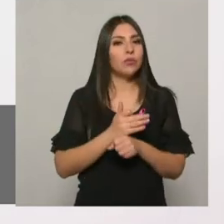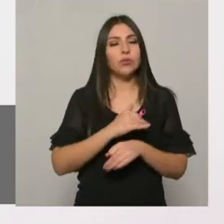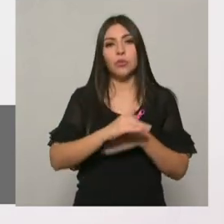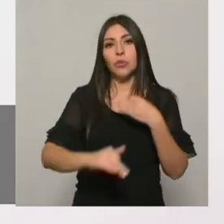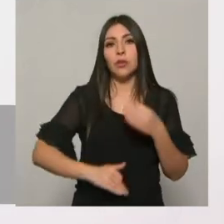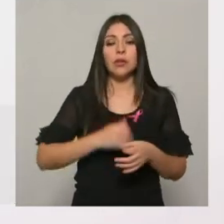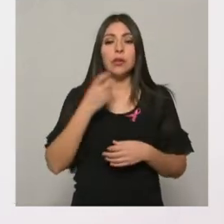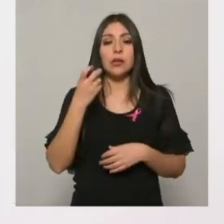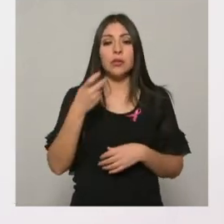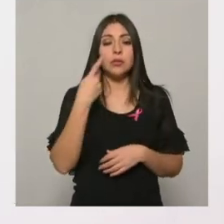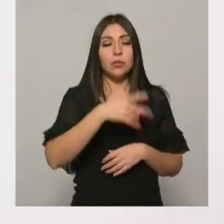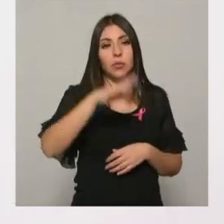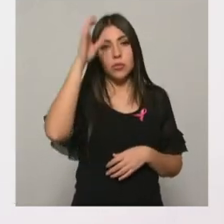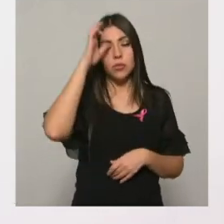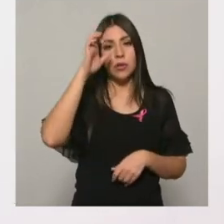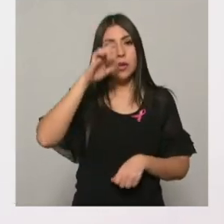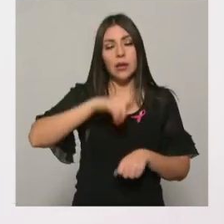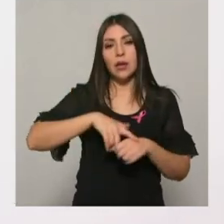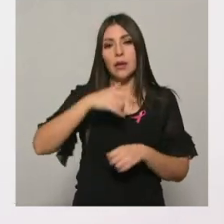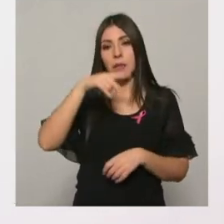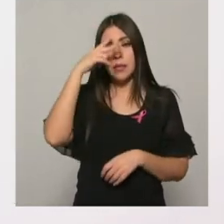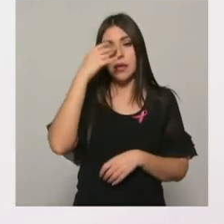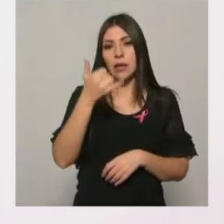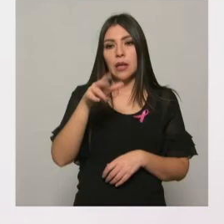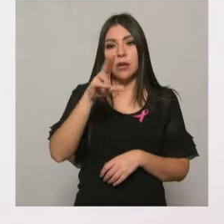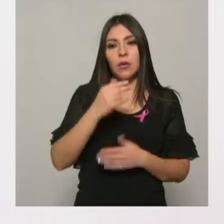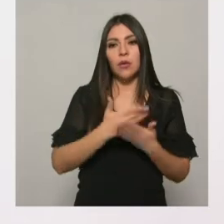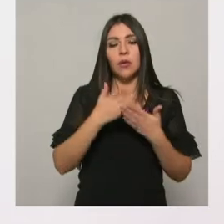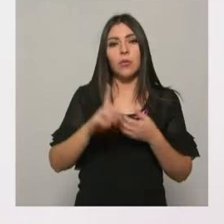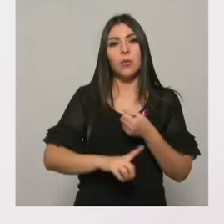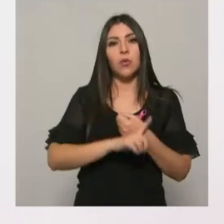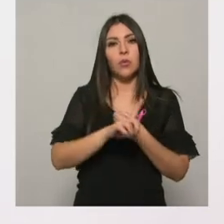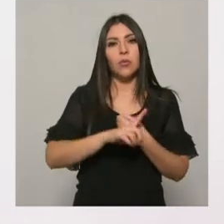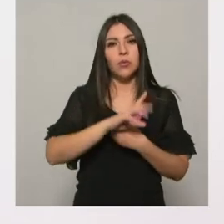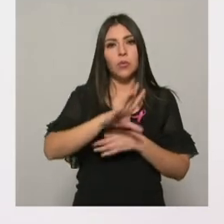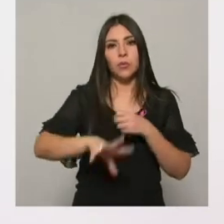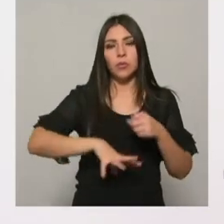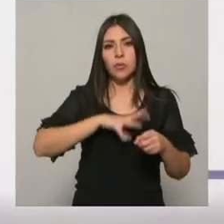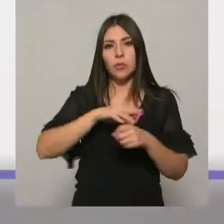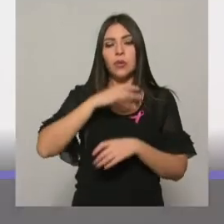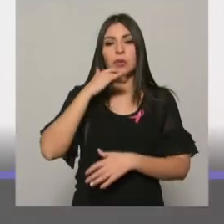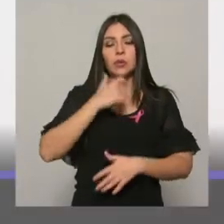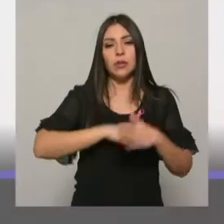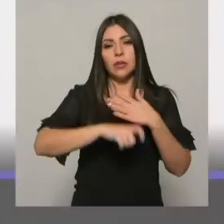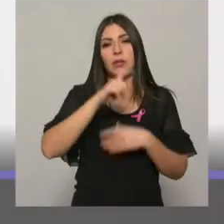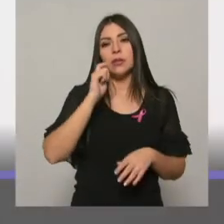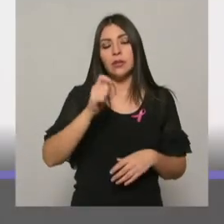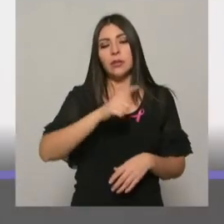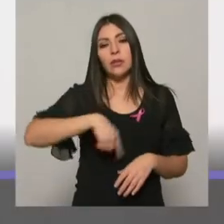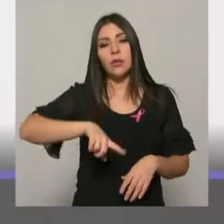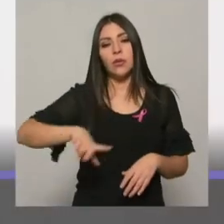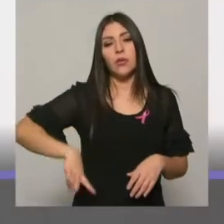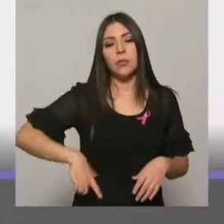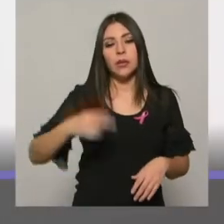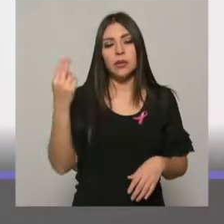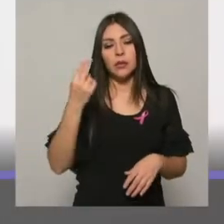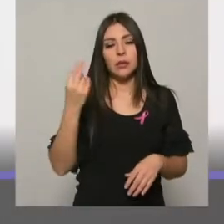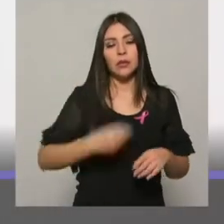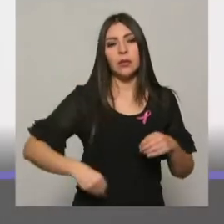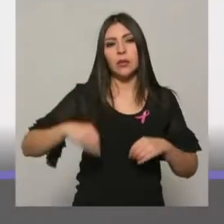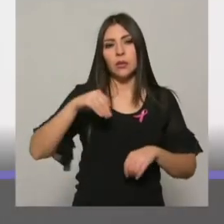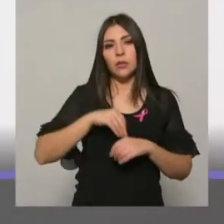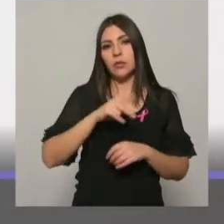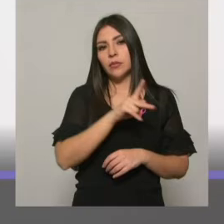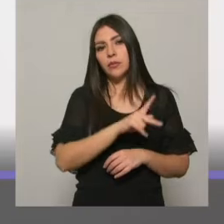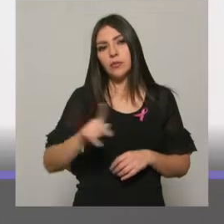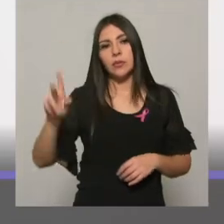ser un tema de cultura de los mexicanos, es un problema técnico ya la corrupción, siempre y cuando los gobiernos quieran implementar pues todas